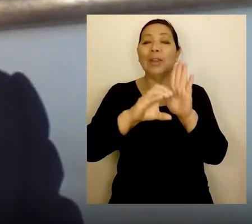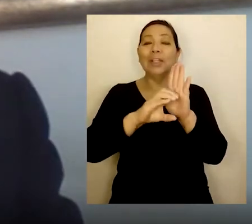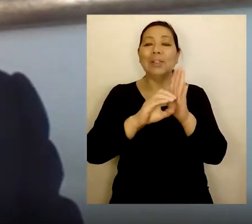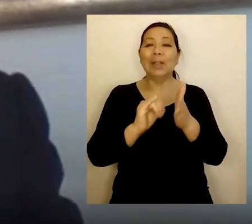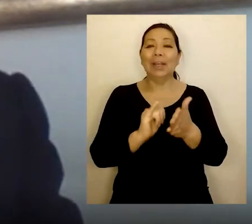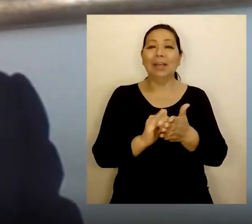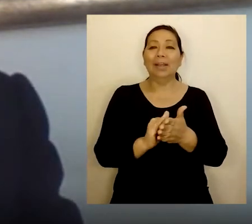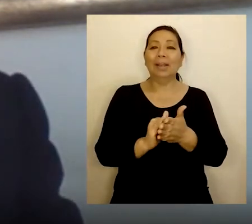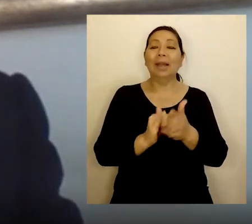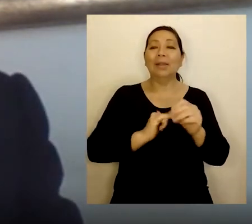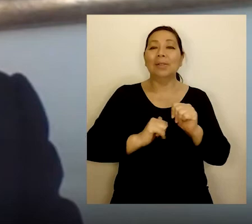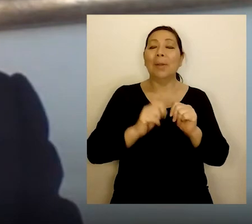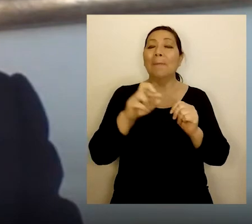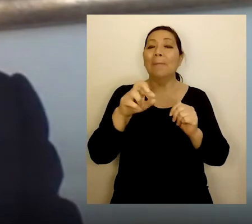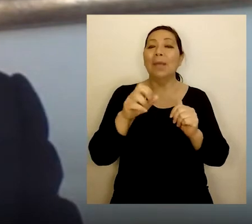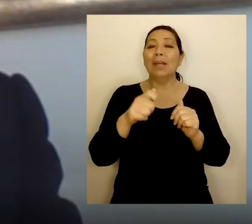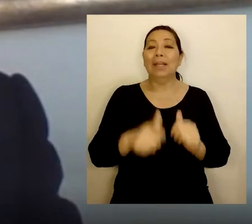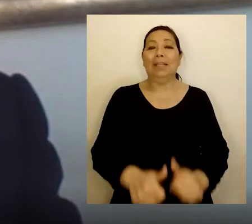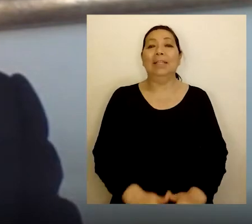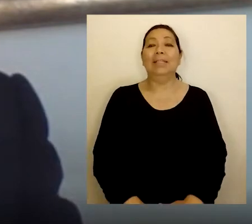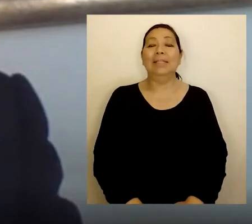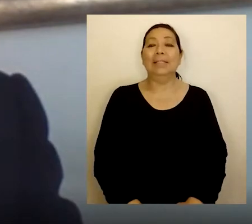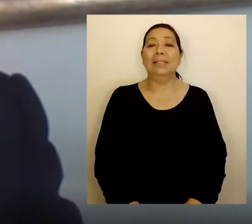constitucionalmente de la acción penal?